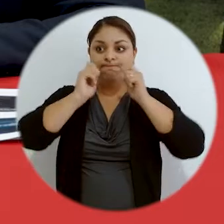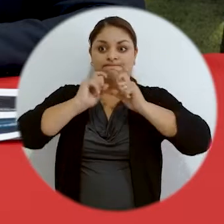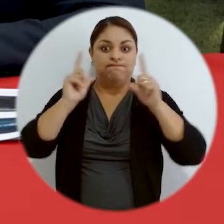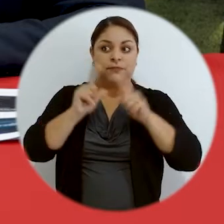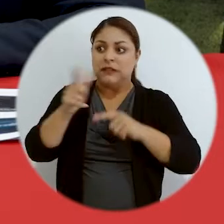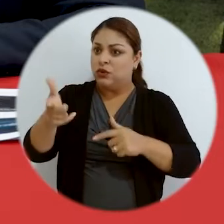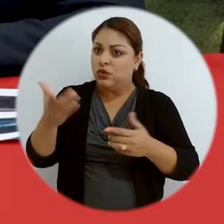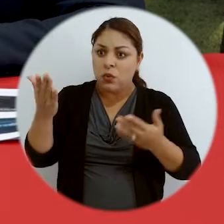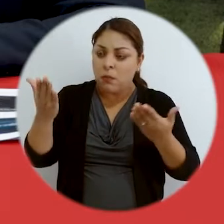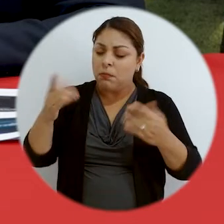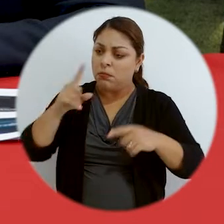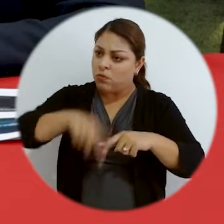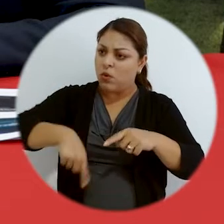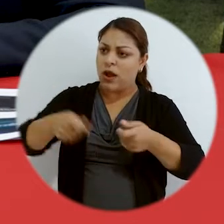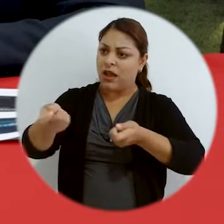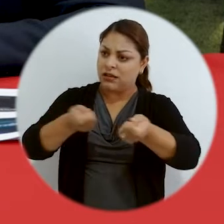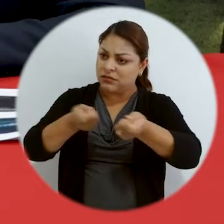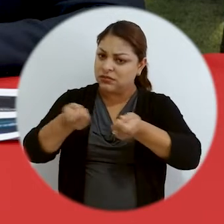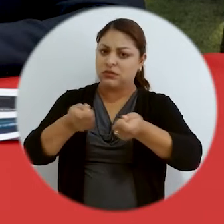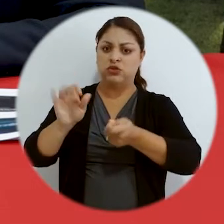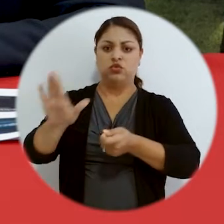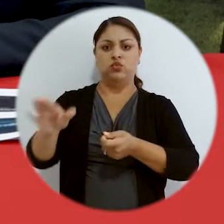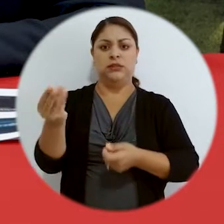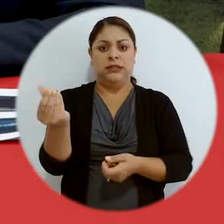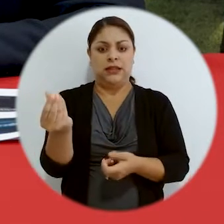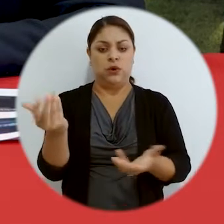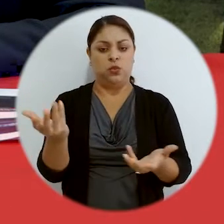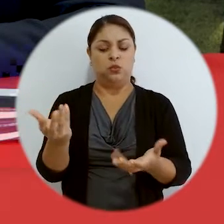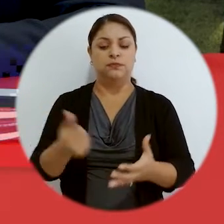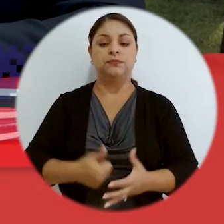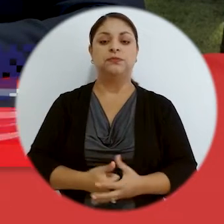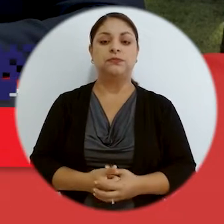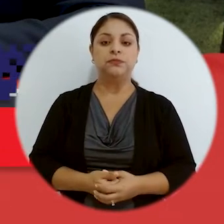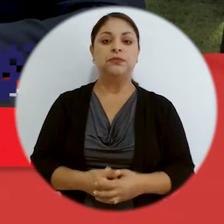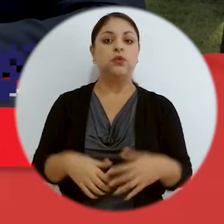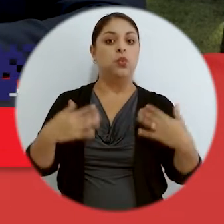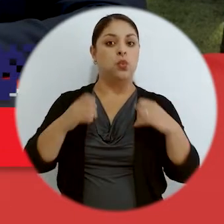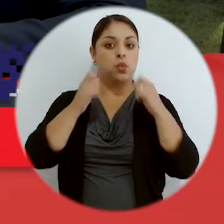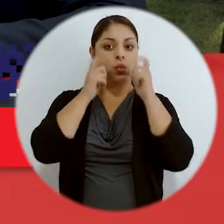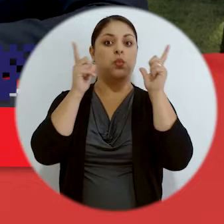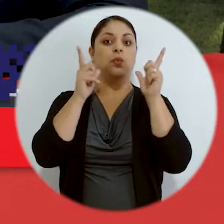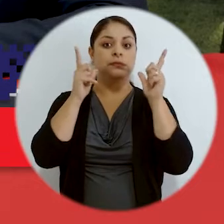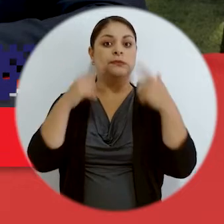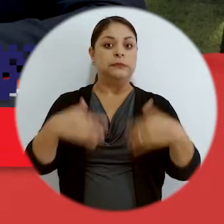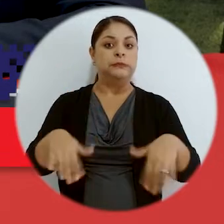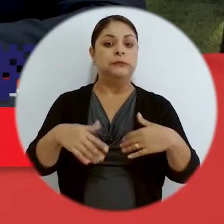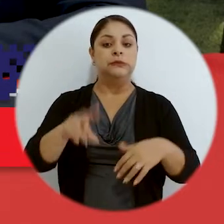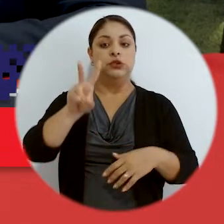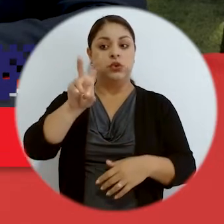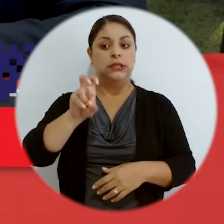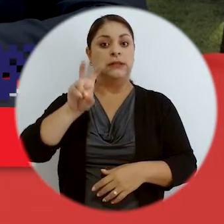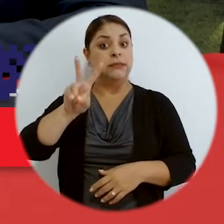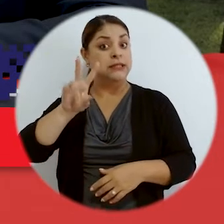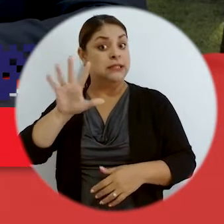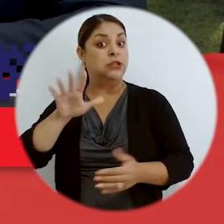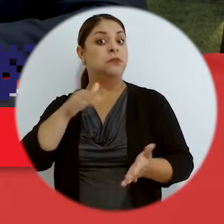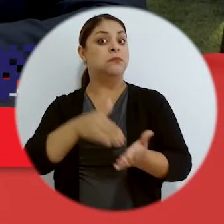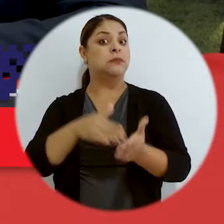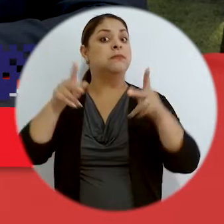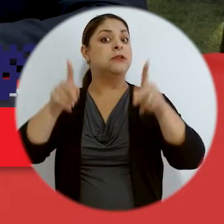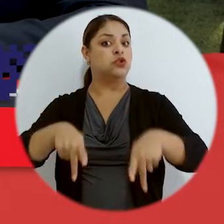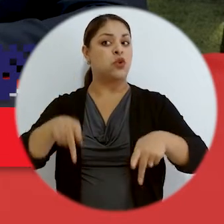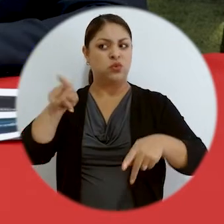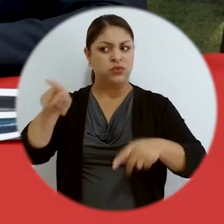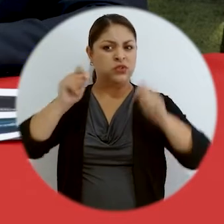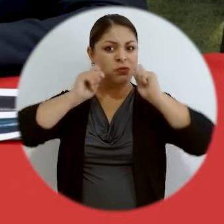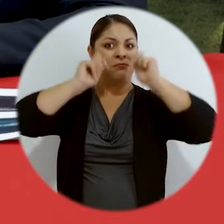una incapacidad de administrar sus recursos financieros. Claro. Claro. ¿Le sorprende el dato de las 225,000